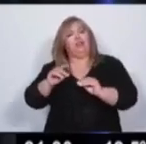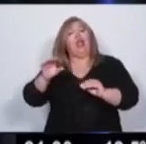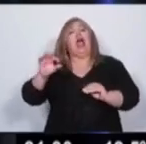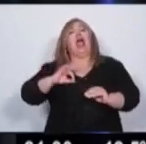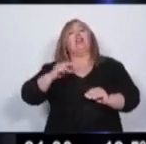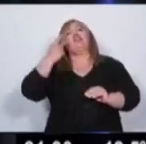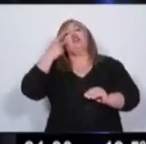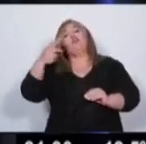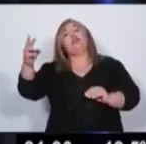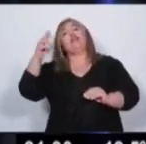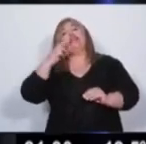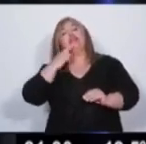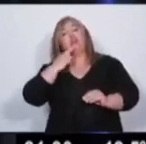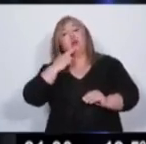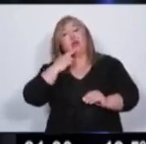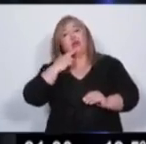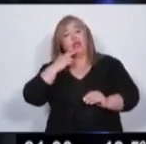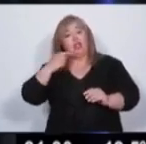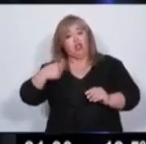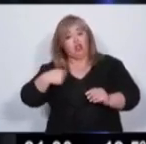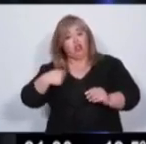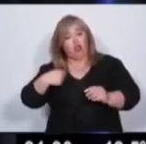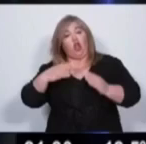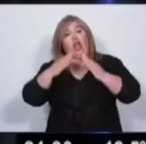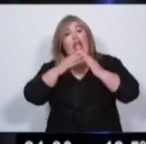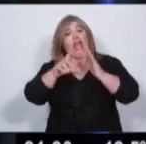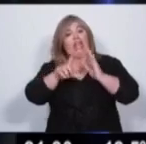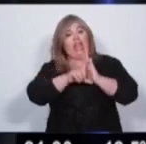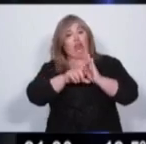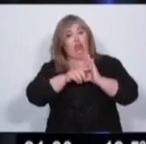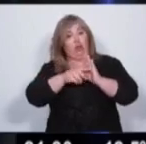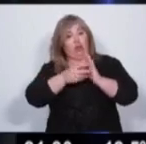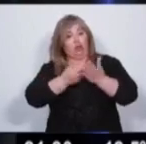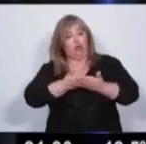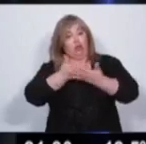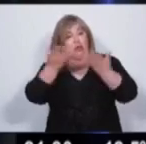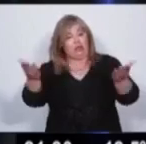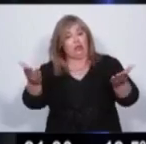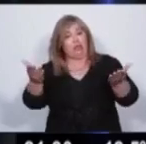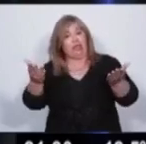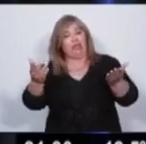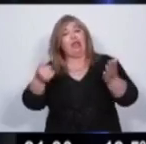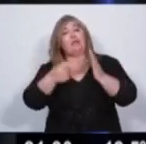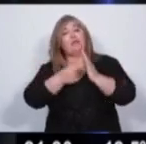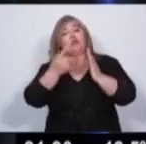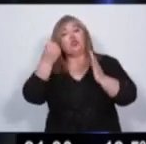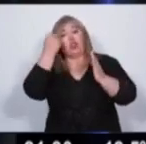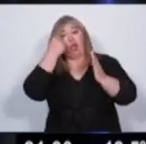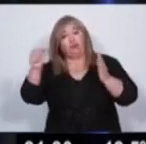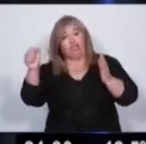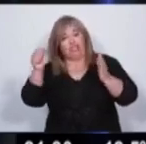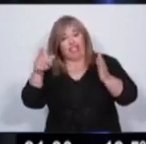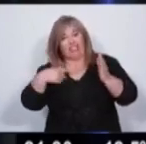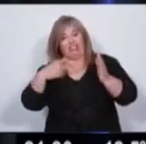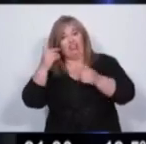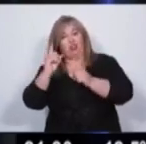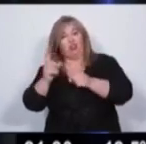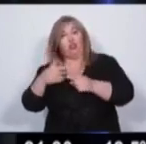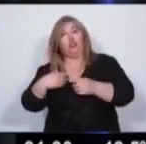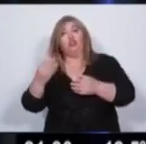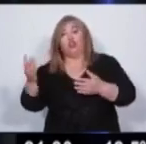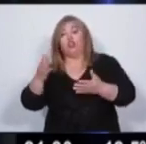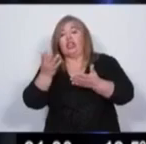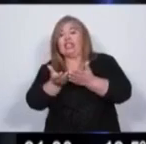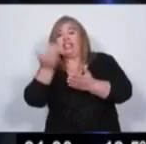presenté el proyecto legislativo para dar de baja Lite en aula y que se incorpore el sueldo Y estos señores